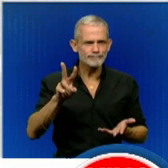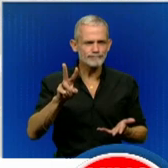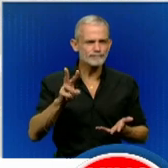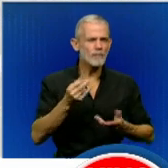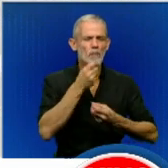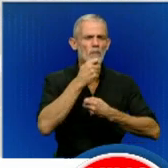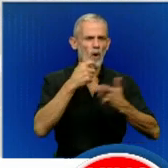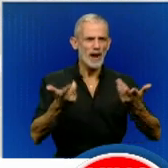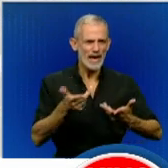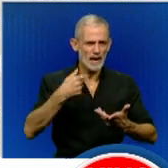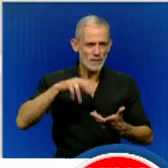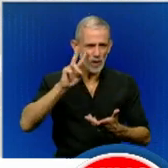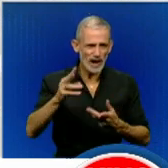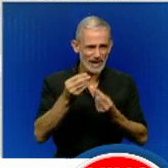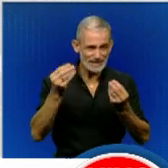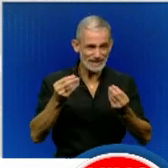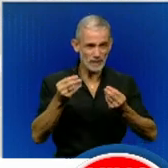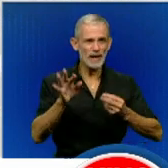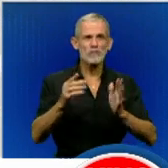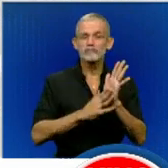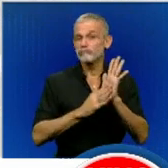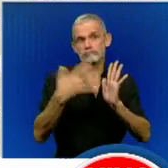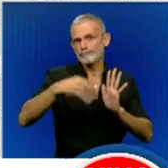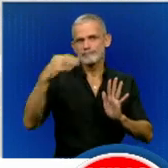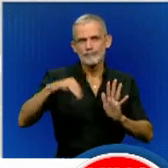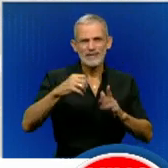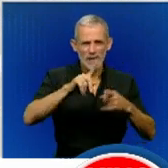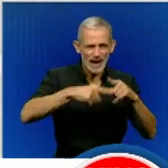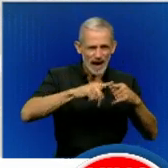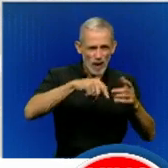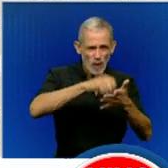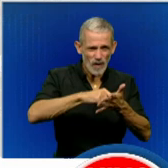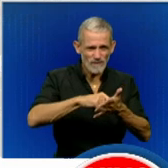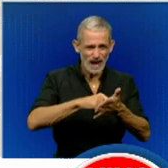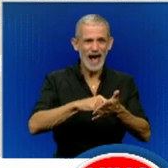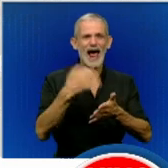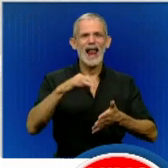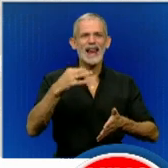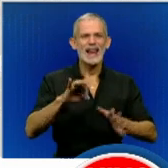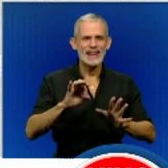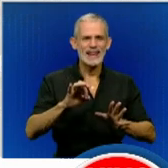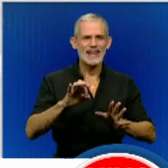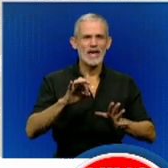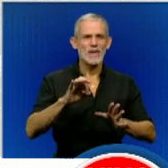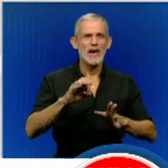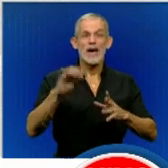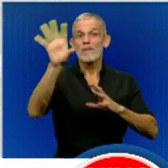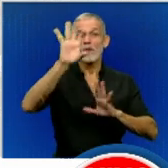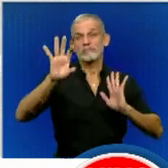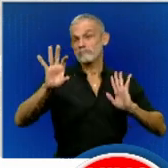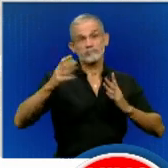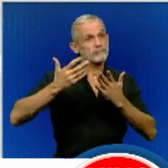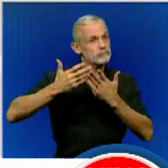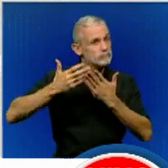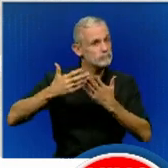específicamente en el requerimiento de dicho pacto que establecía que las provincias debían renunciar